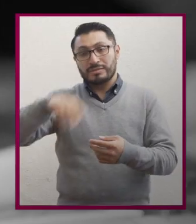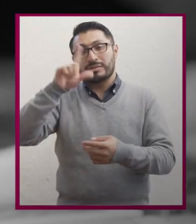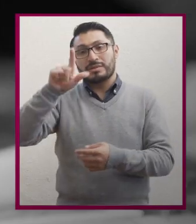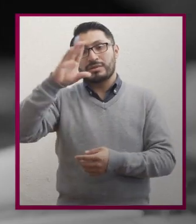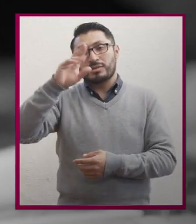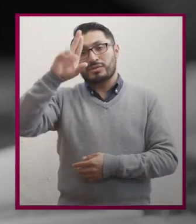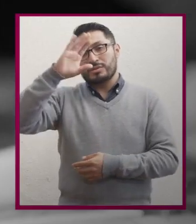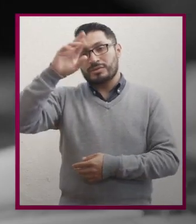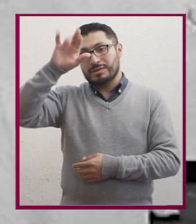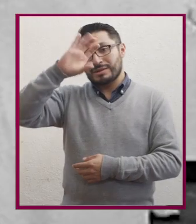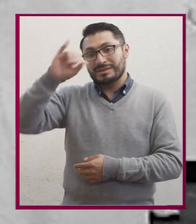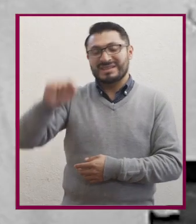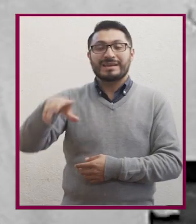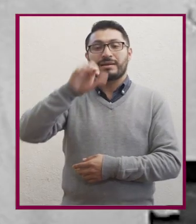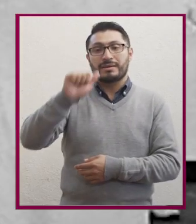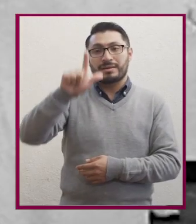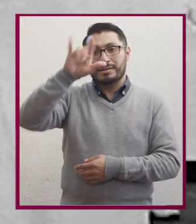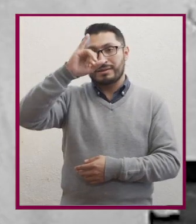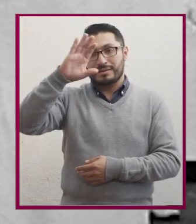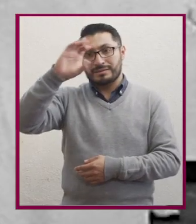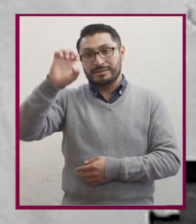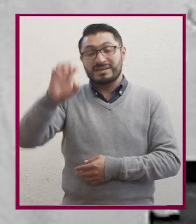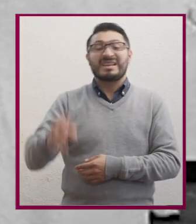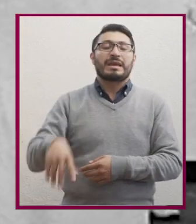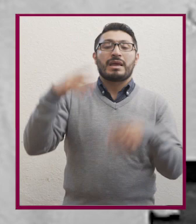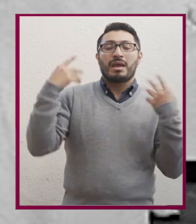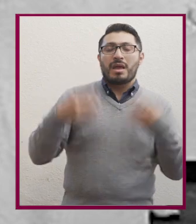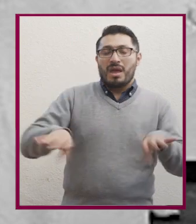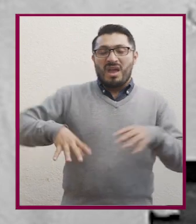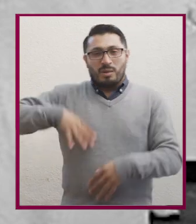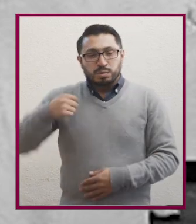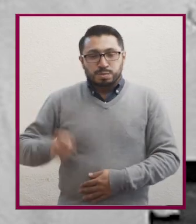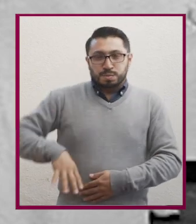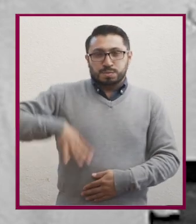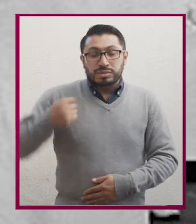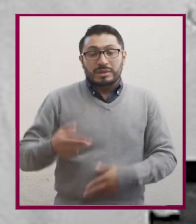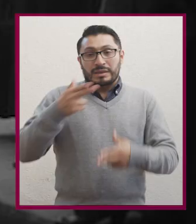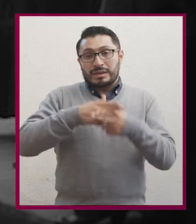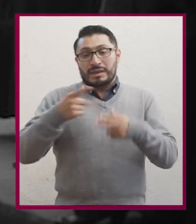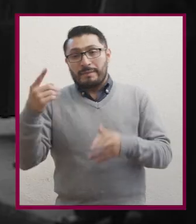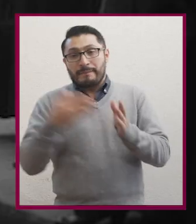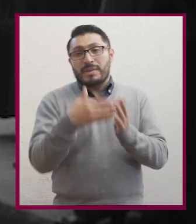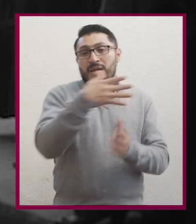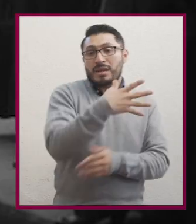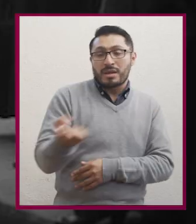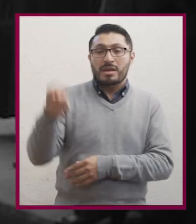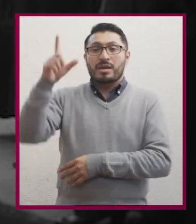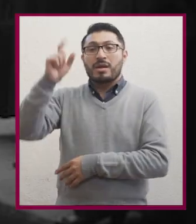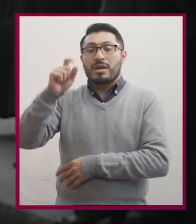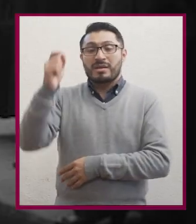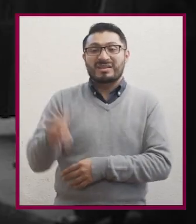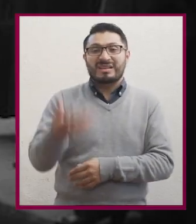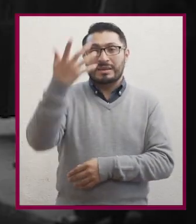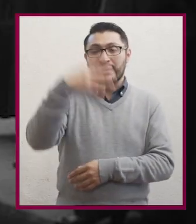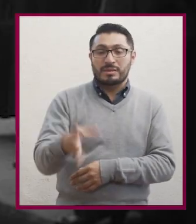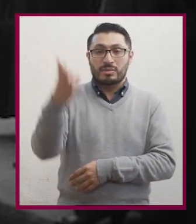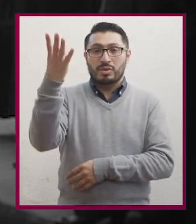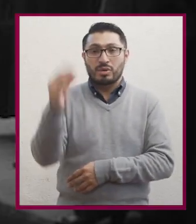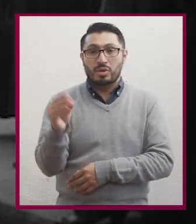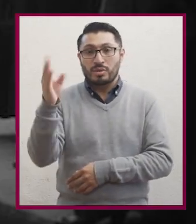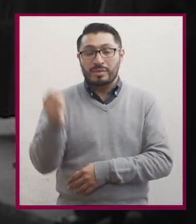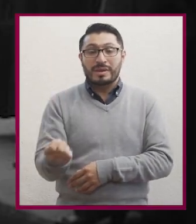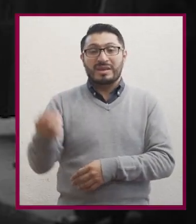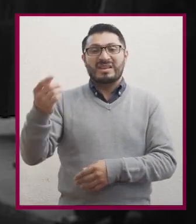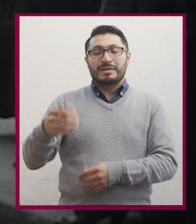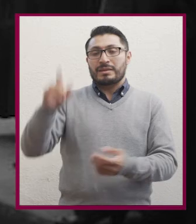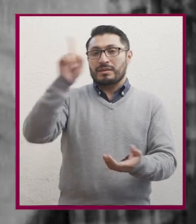y Alice Paul, cuyas décadas de esfuerzos consiguieron en 1920 la 19ª enmienda a la Constitución de